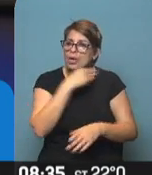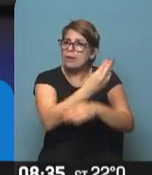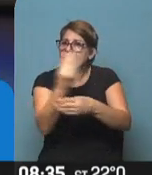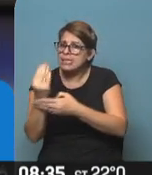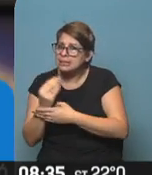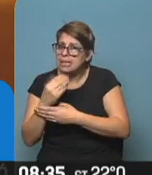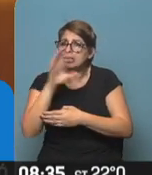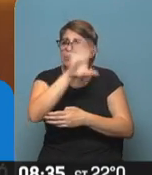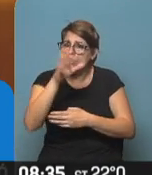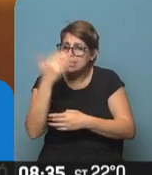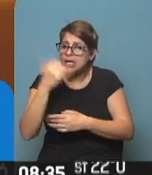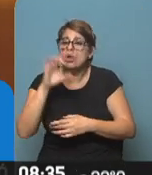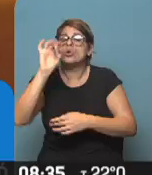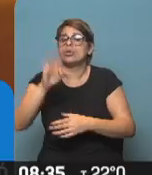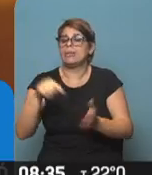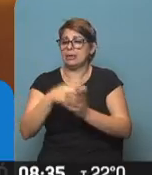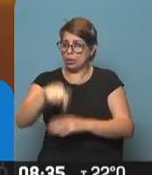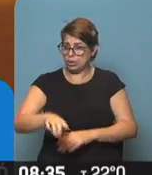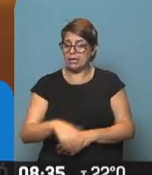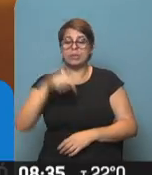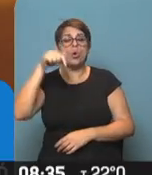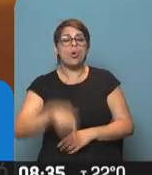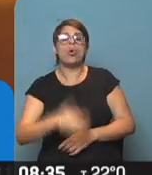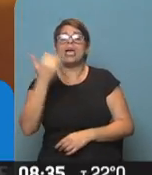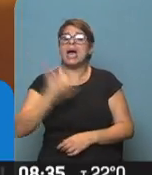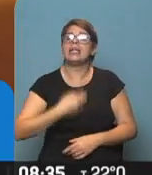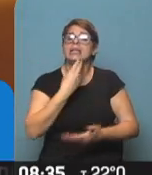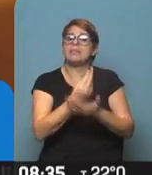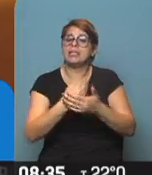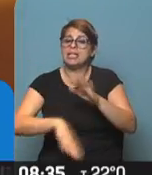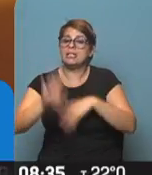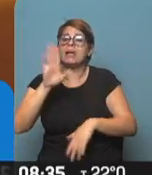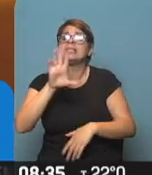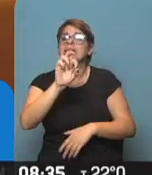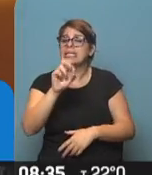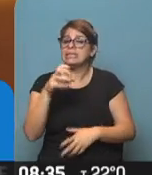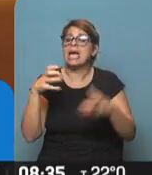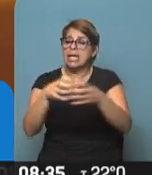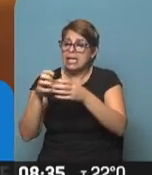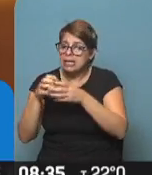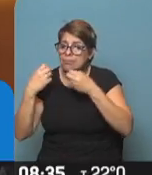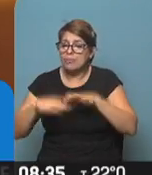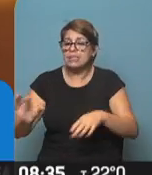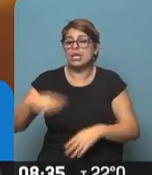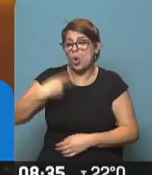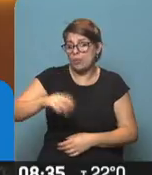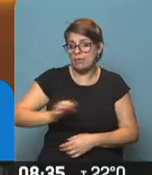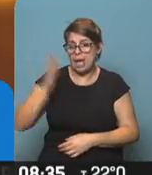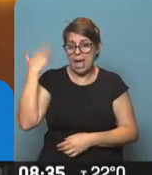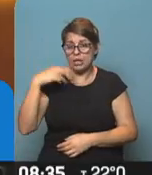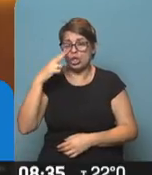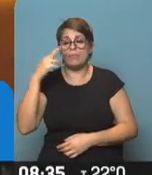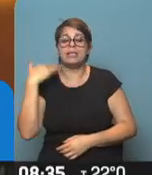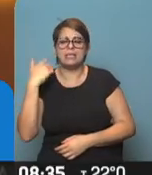sólo de buenos excelentes la pregunta a nosotros hoy tenemos representantes más de 30 equipos surgen en noviembre del 2016 cuando vimos este